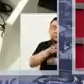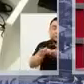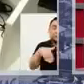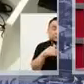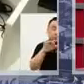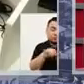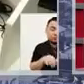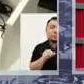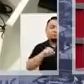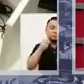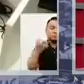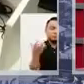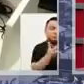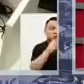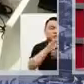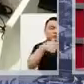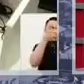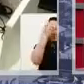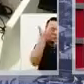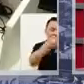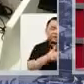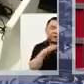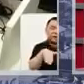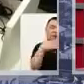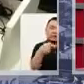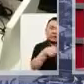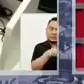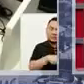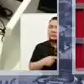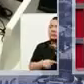la segunda vuelta, de manera que esta es una situación tremenda.